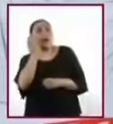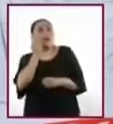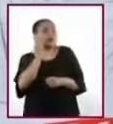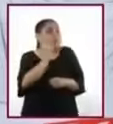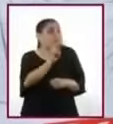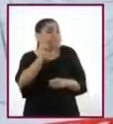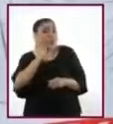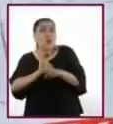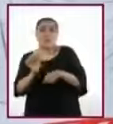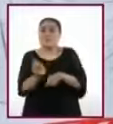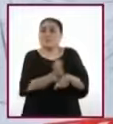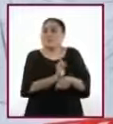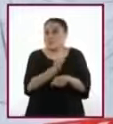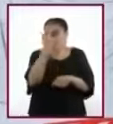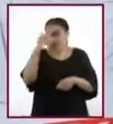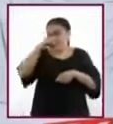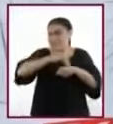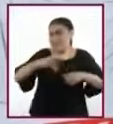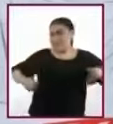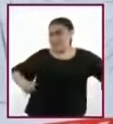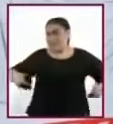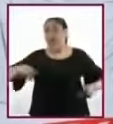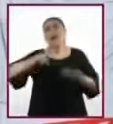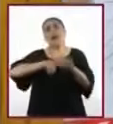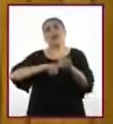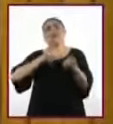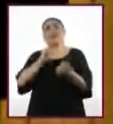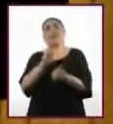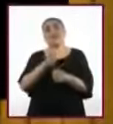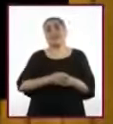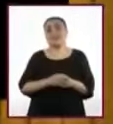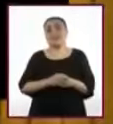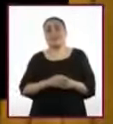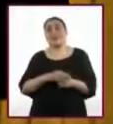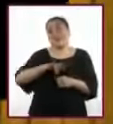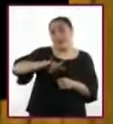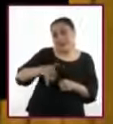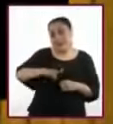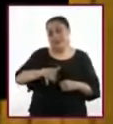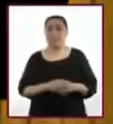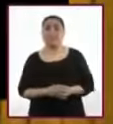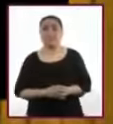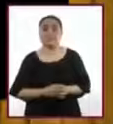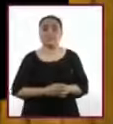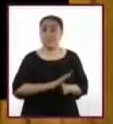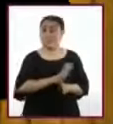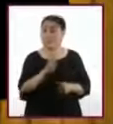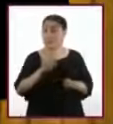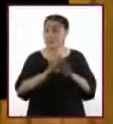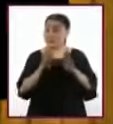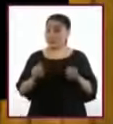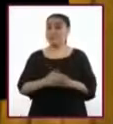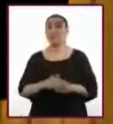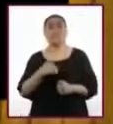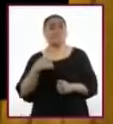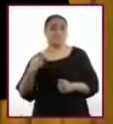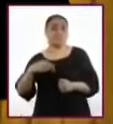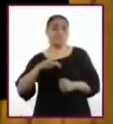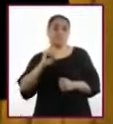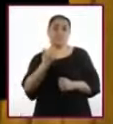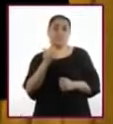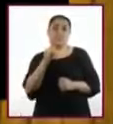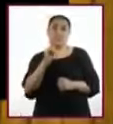a una manifestación teatral, los títeres. ¿Qué tal? Yo soy el Ahuehuete.